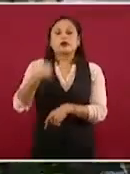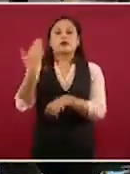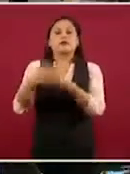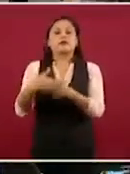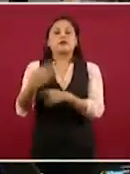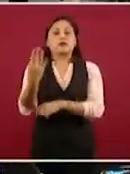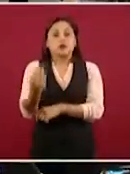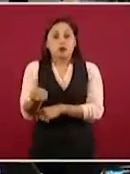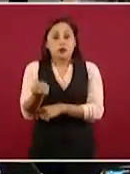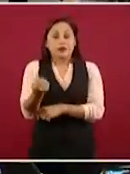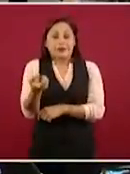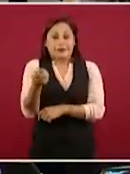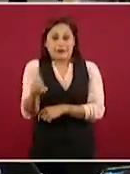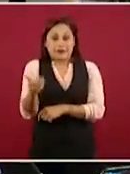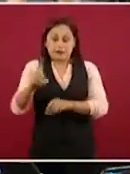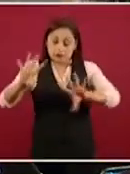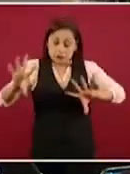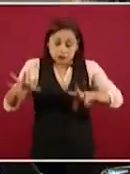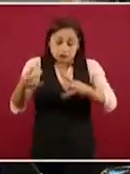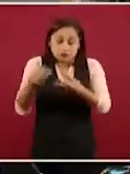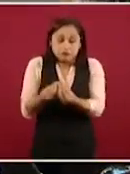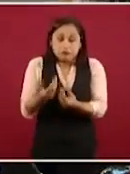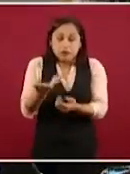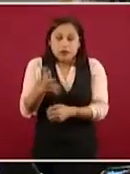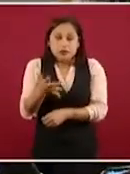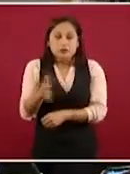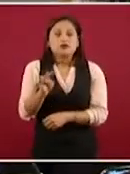será una suma total de